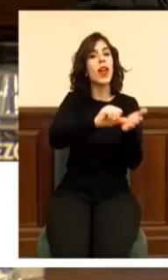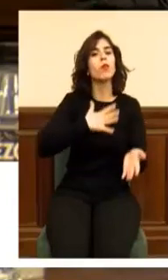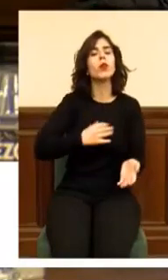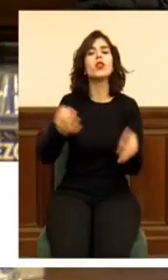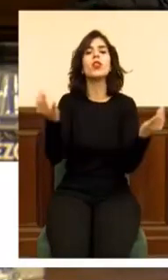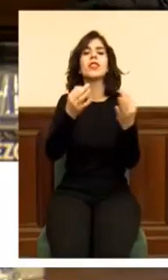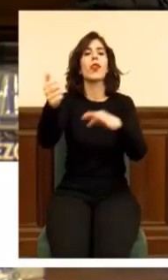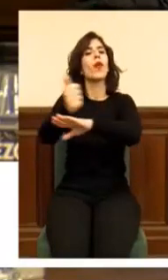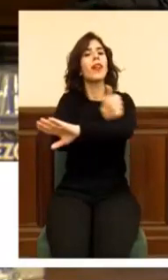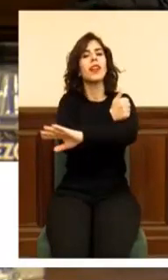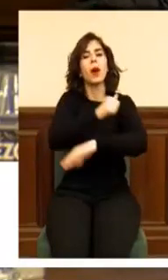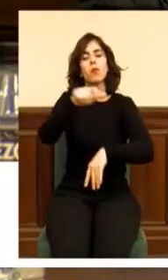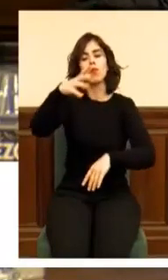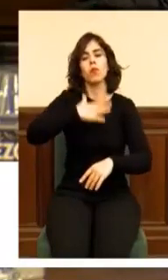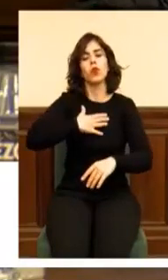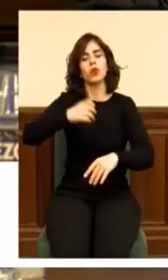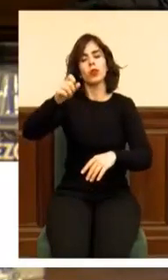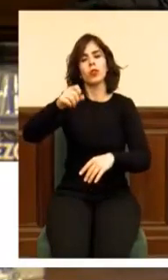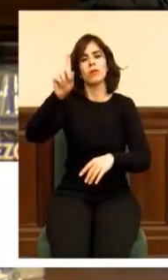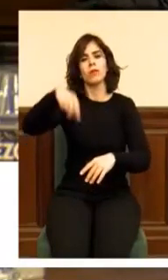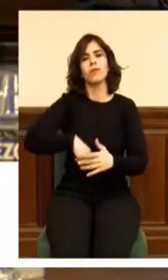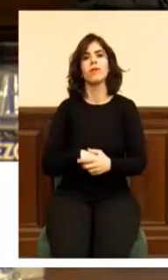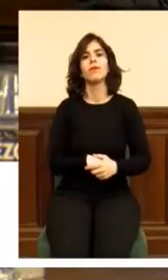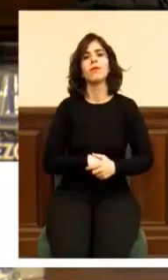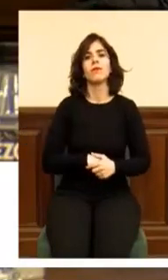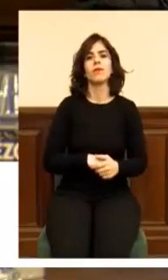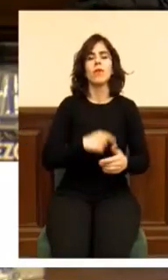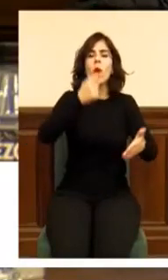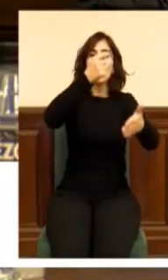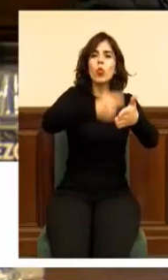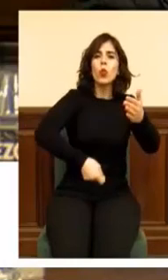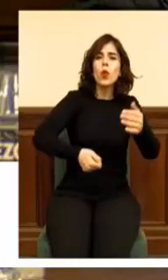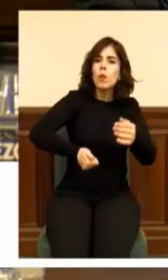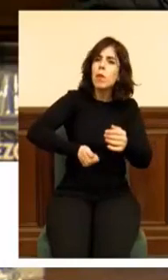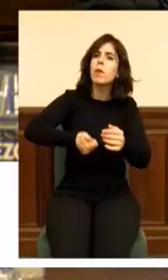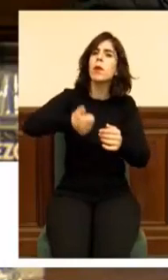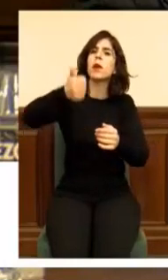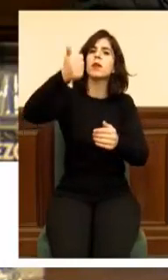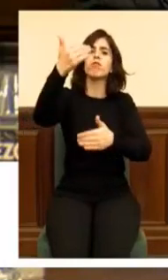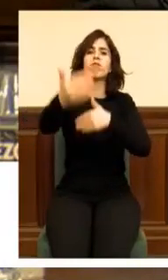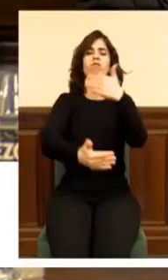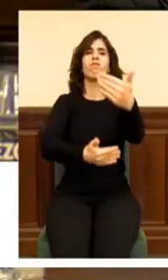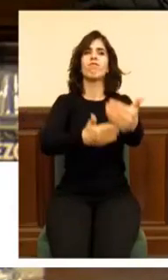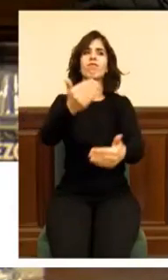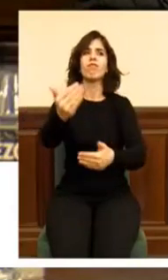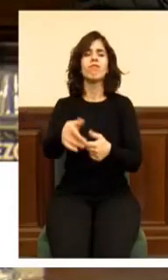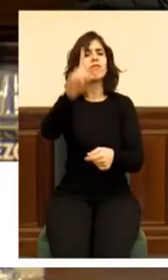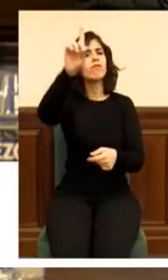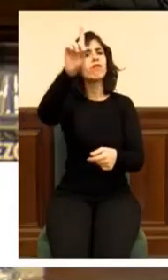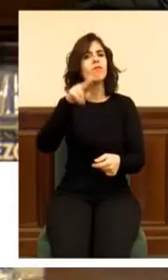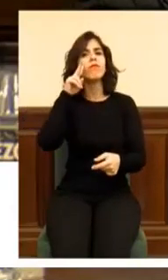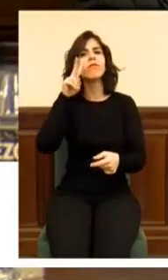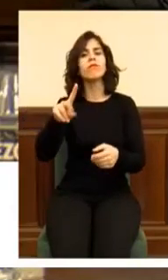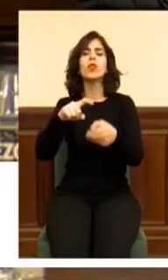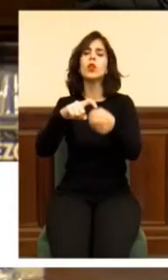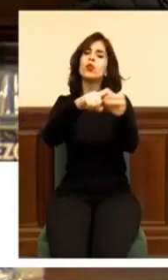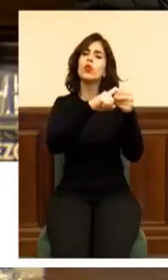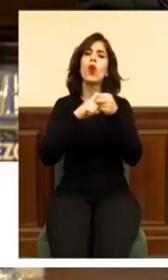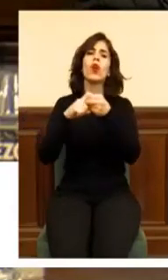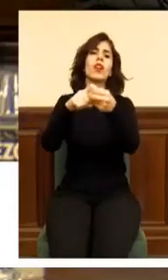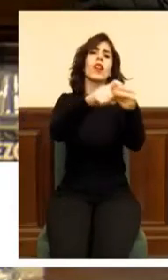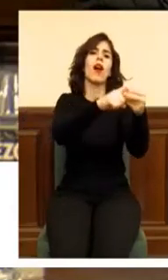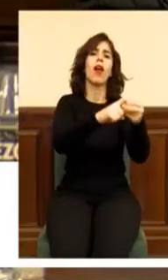mostoleña. Según avanzaba la dureza, hemos comprobado también un montón de síntomas de solidaridad,